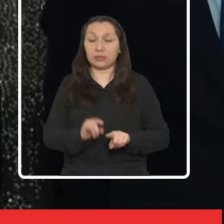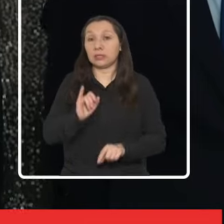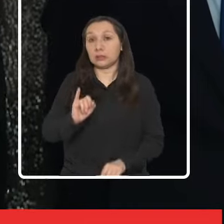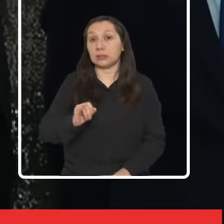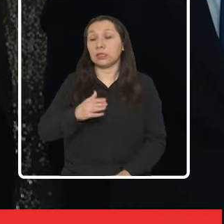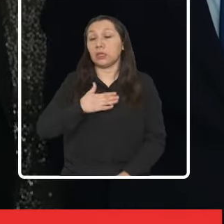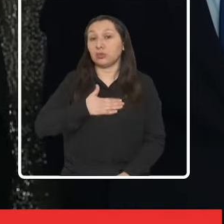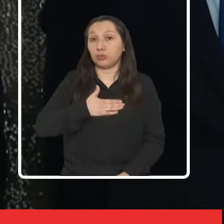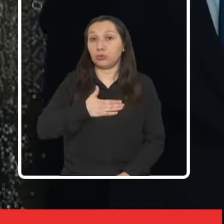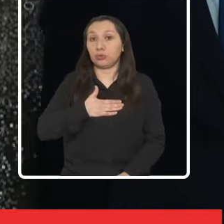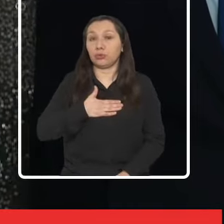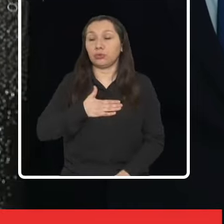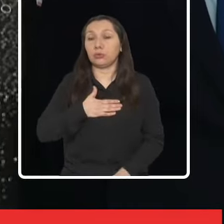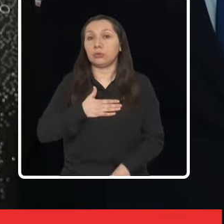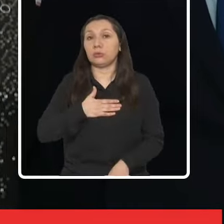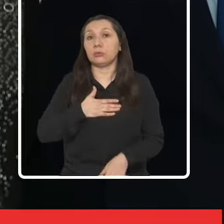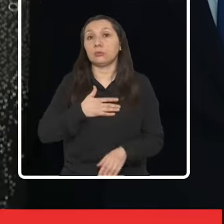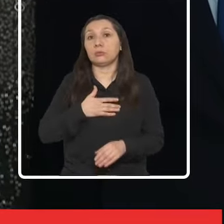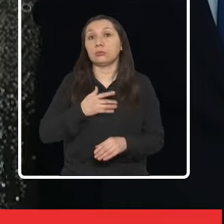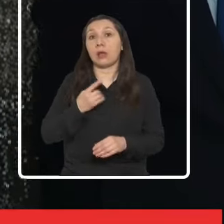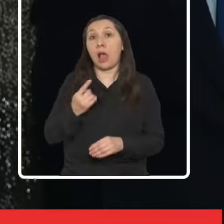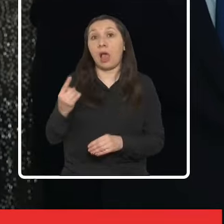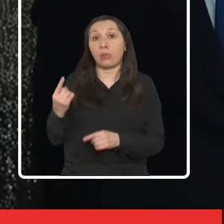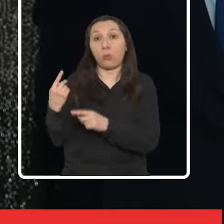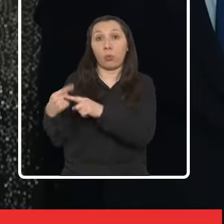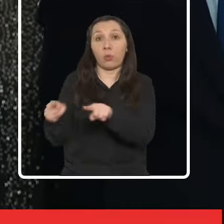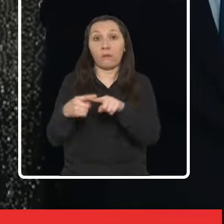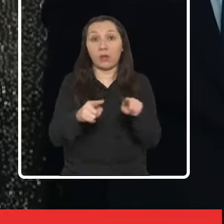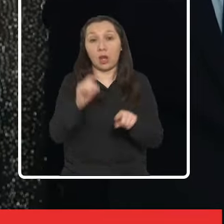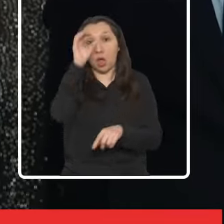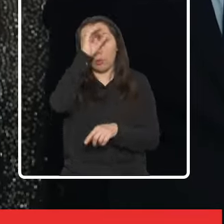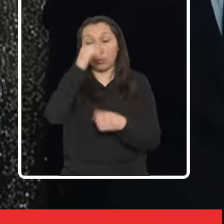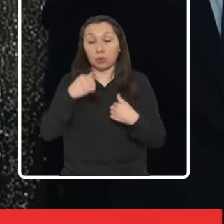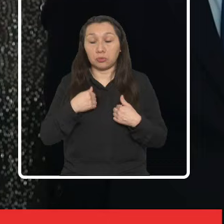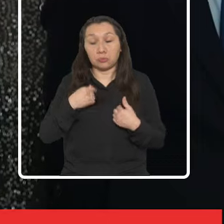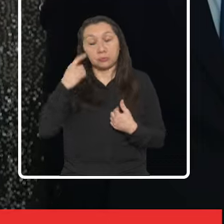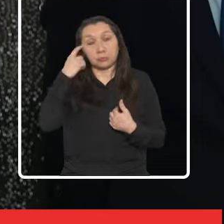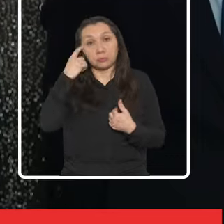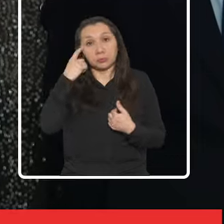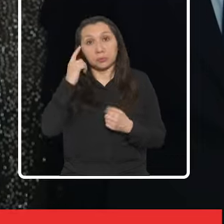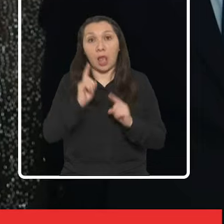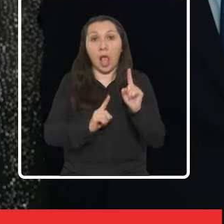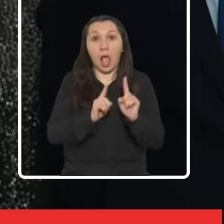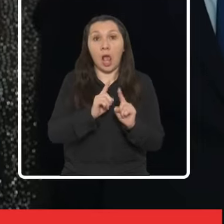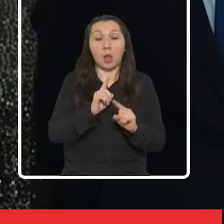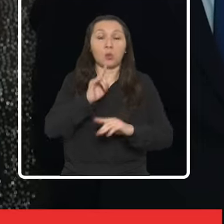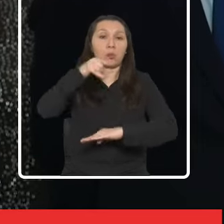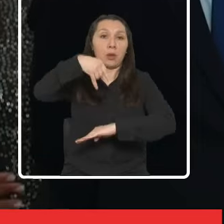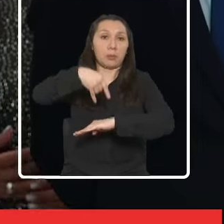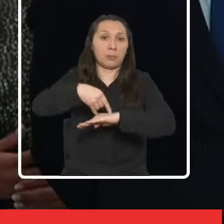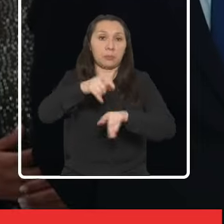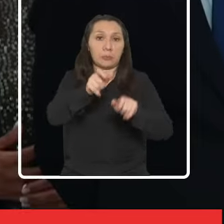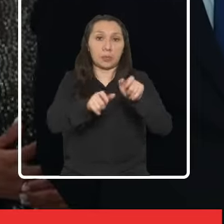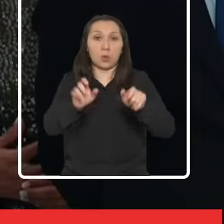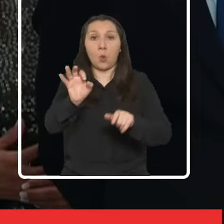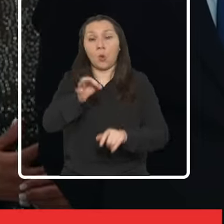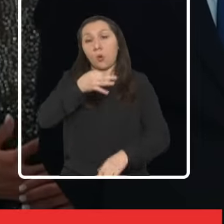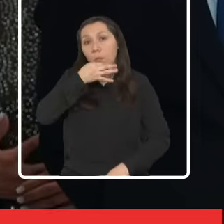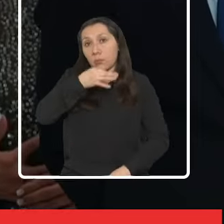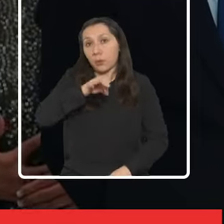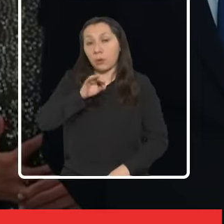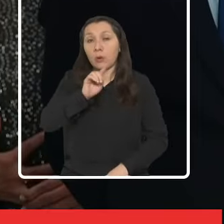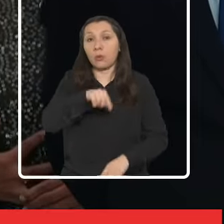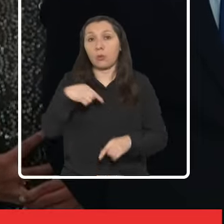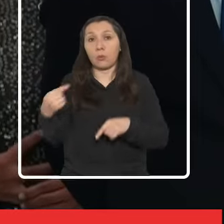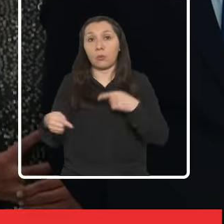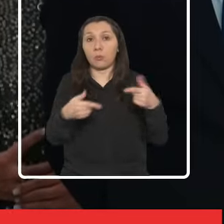yo hiciera de cada diferencia que existe con algún parlamentario o alguna declaración de